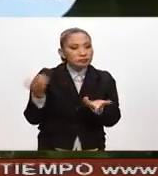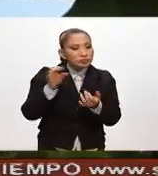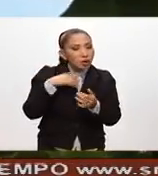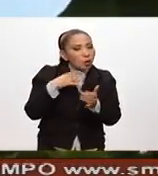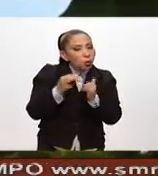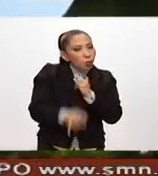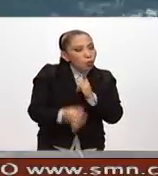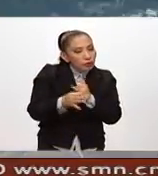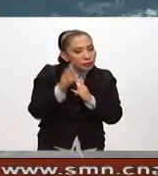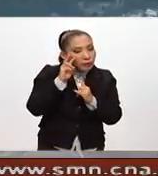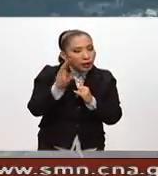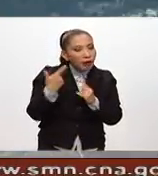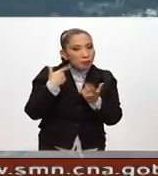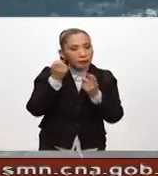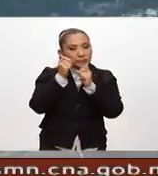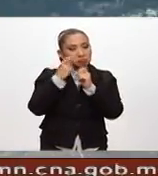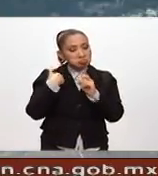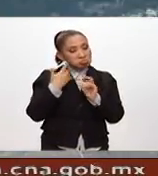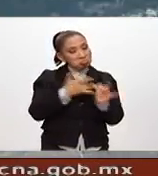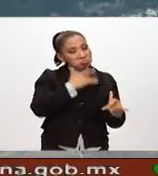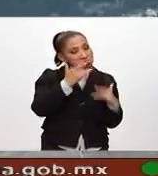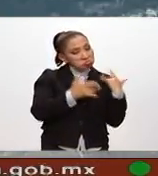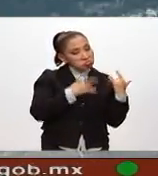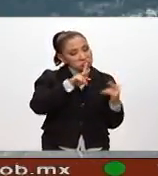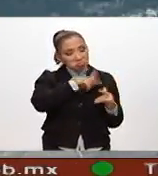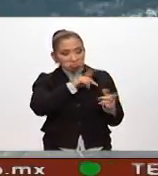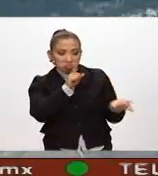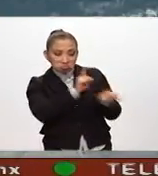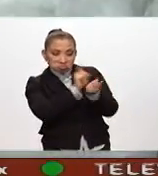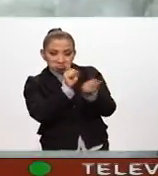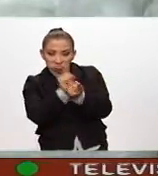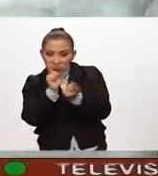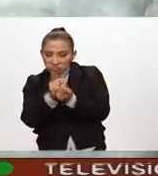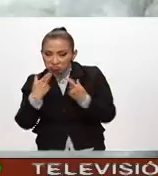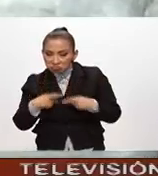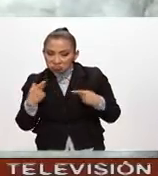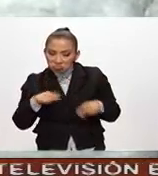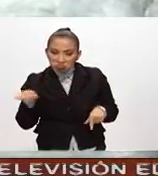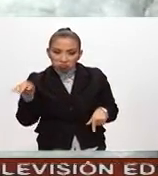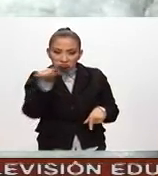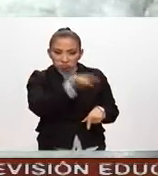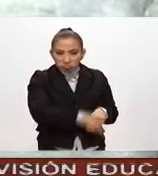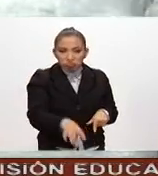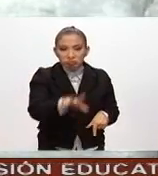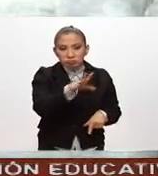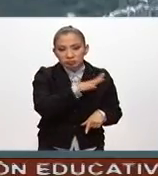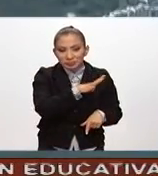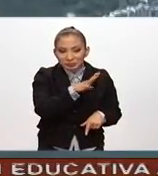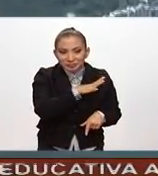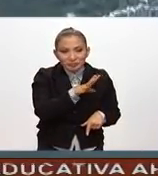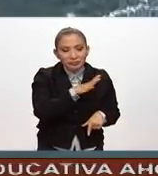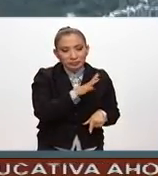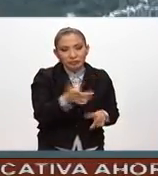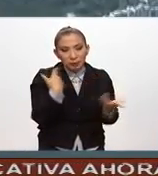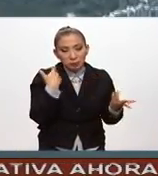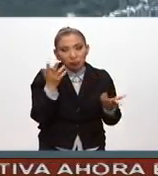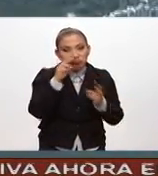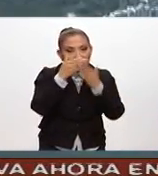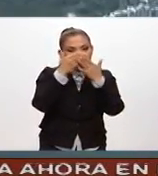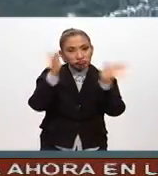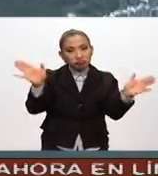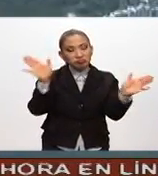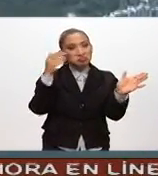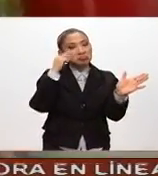que mi impresión, en base a mis conversas con los brasileños, es que hay una gran expectativa porque